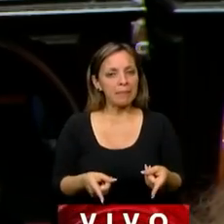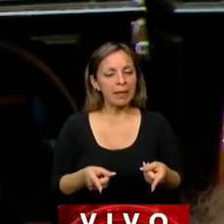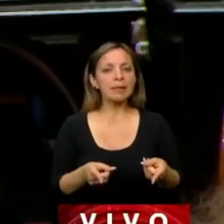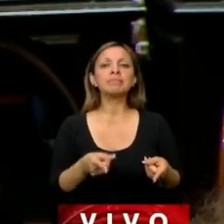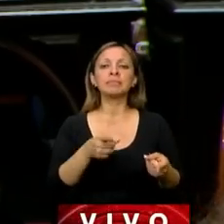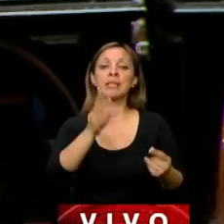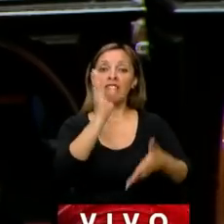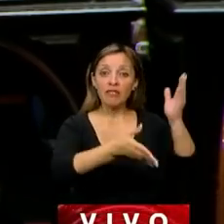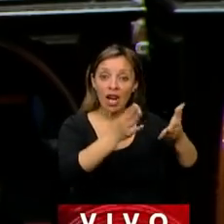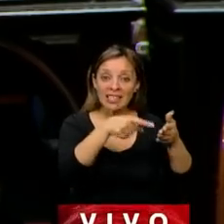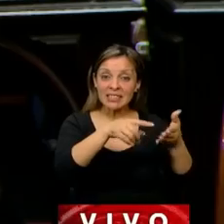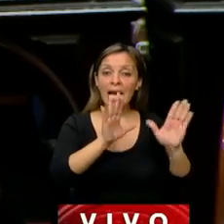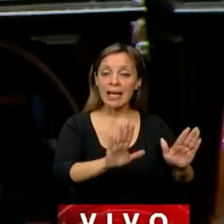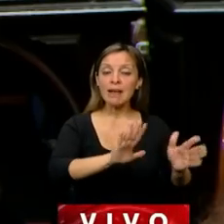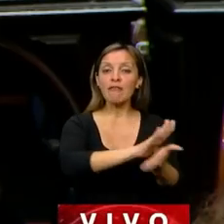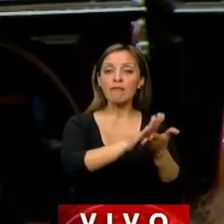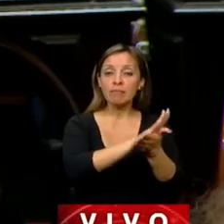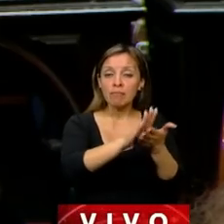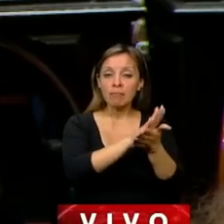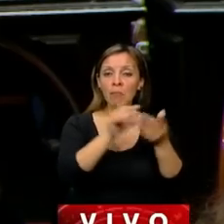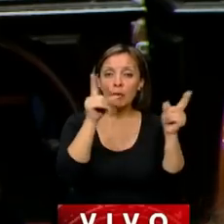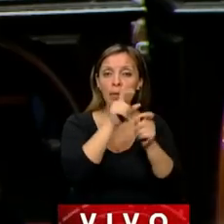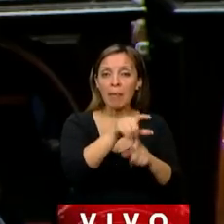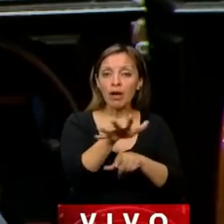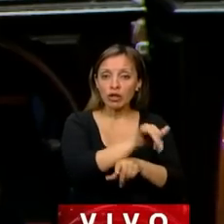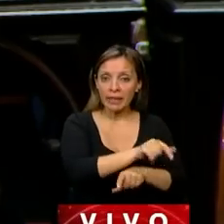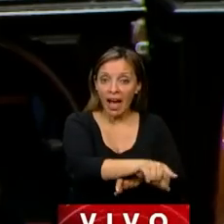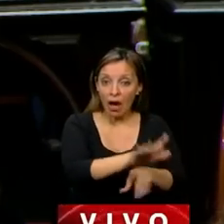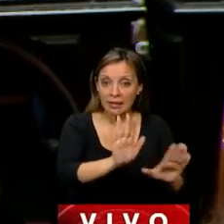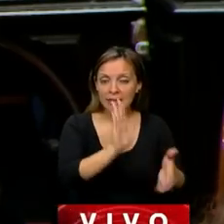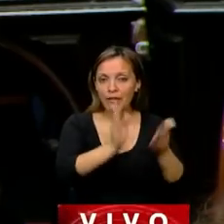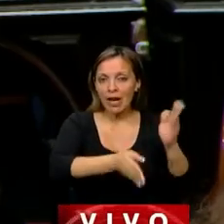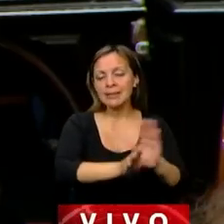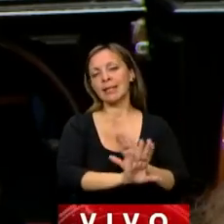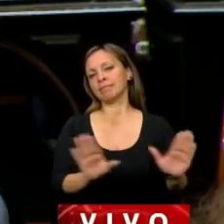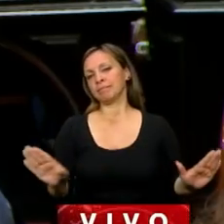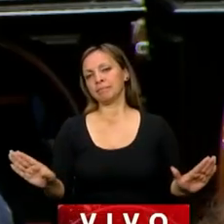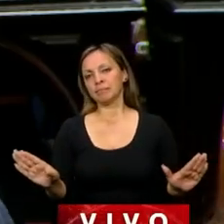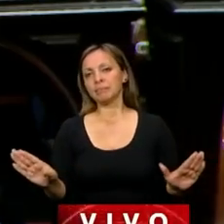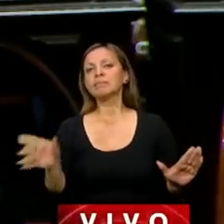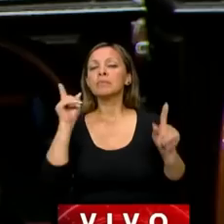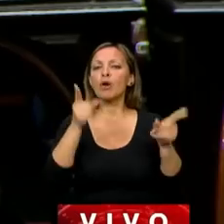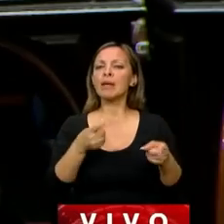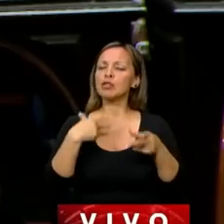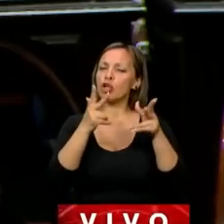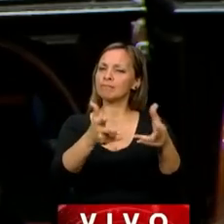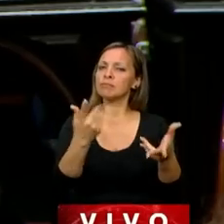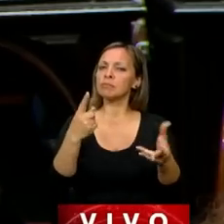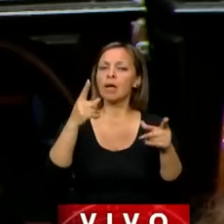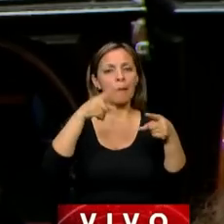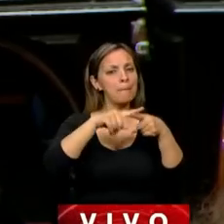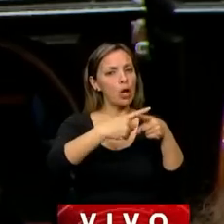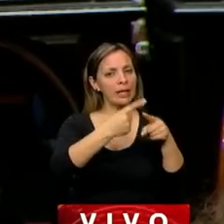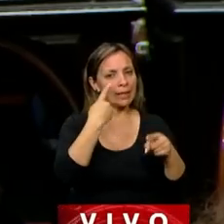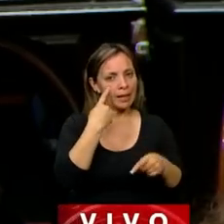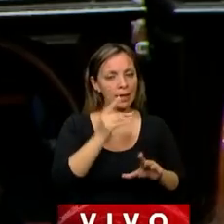violencia sea la forma de resolver los problemas cotidianos. Y aquí, y termino con esto, llamo un punto de atención a la política. En